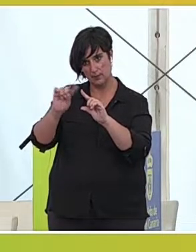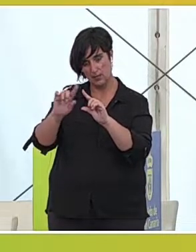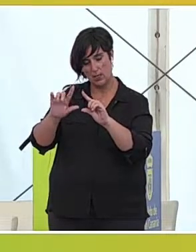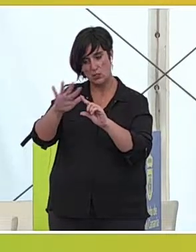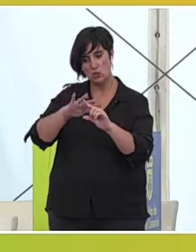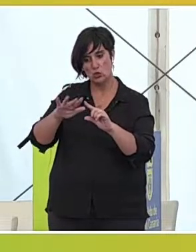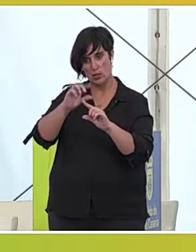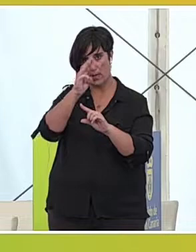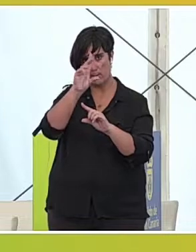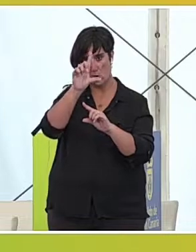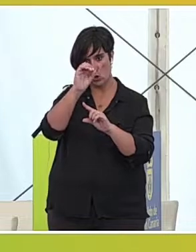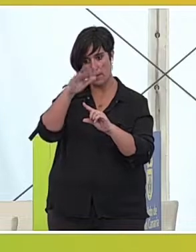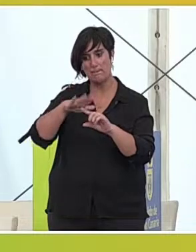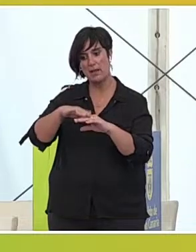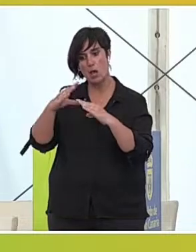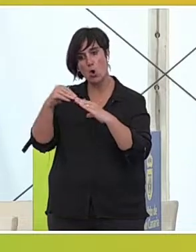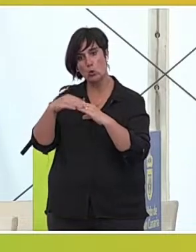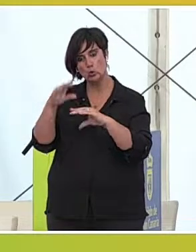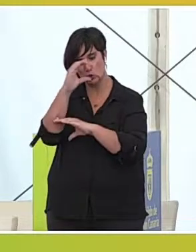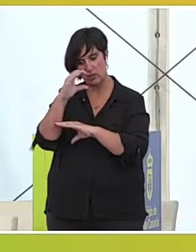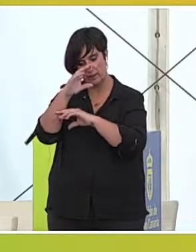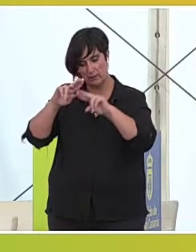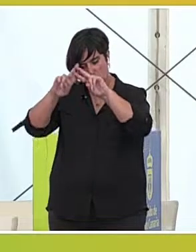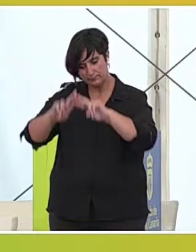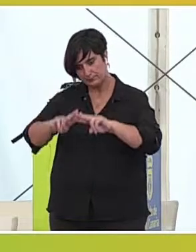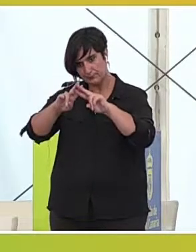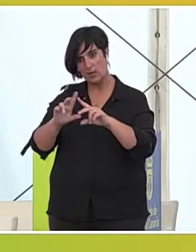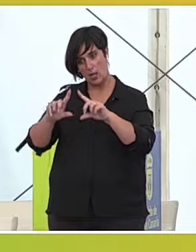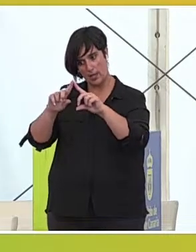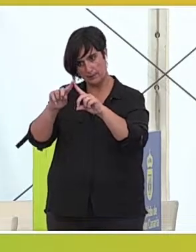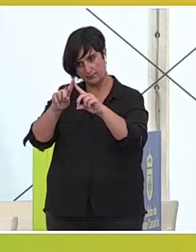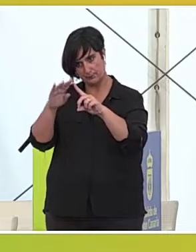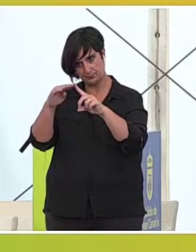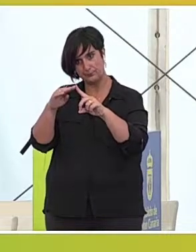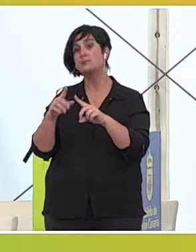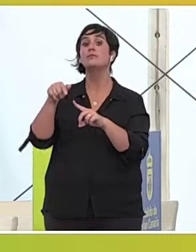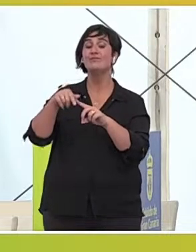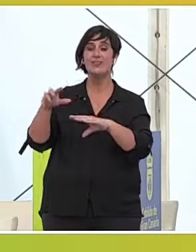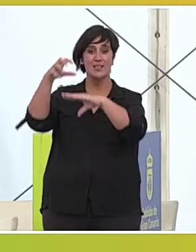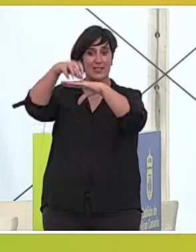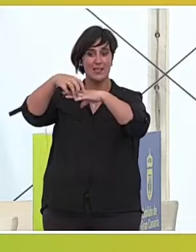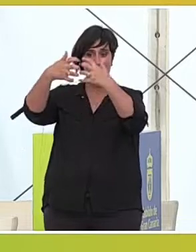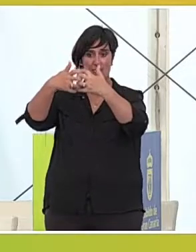para el uso científico. Sobre esta instalación